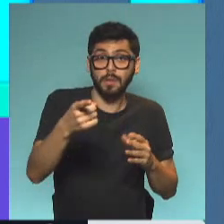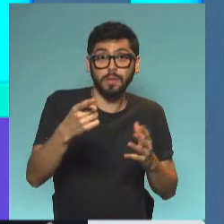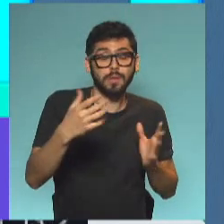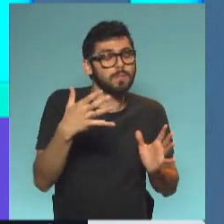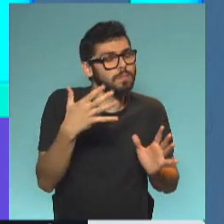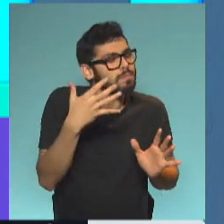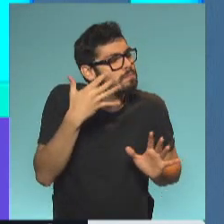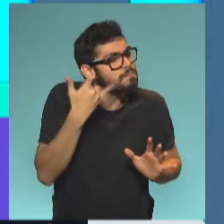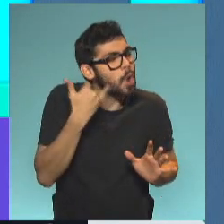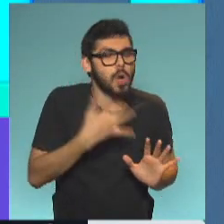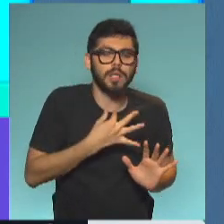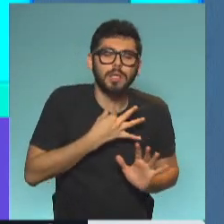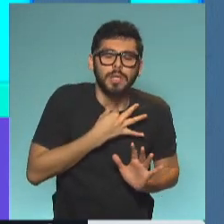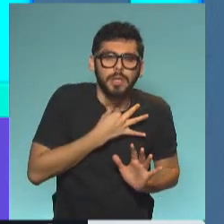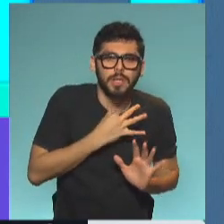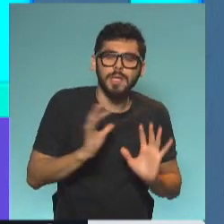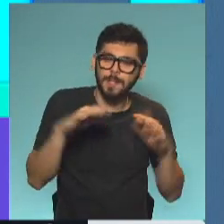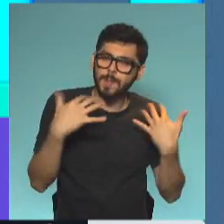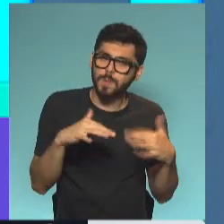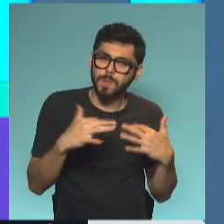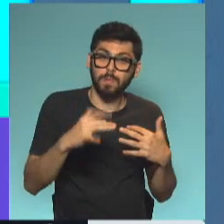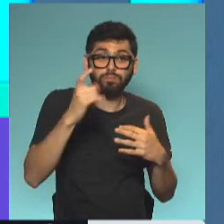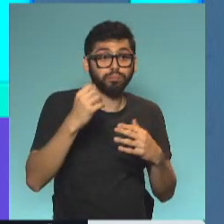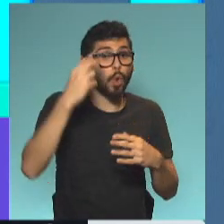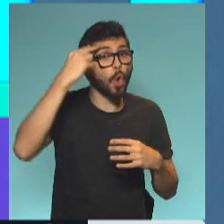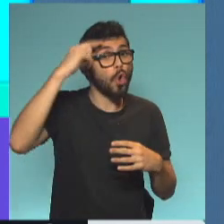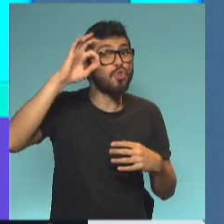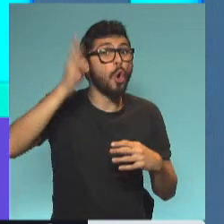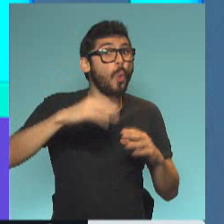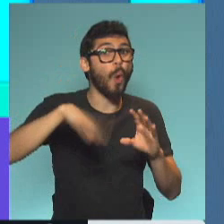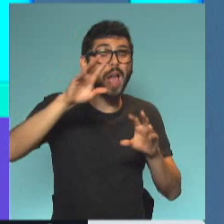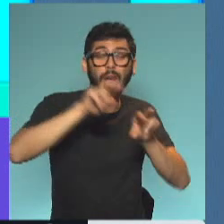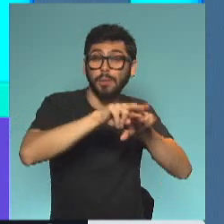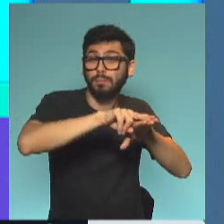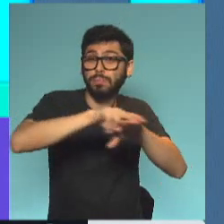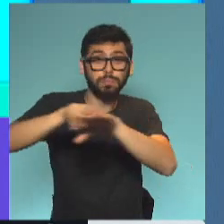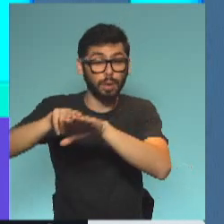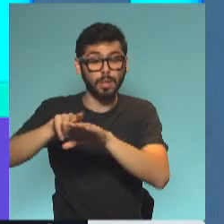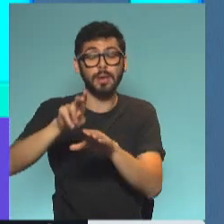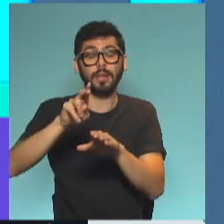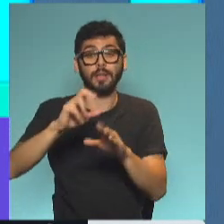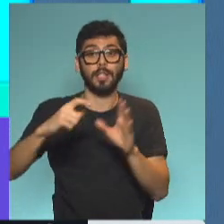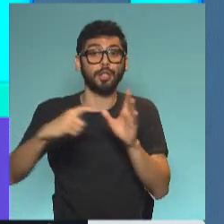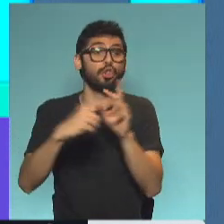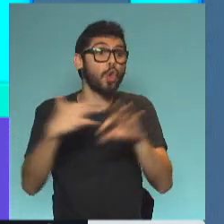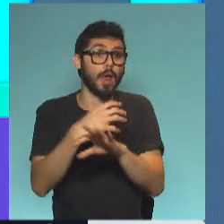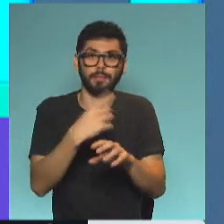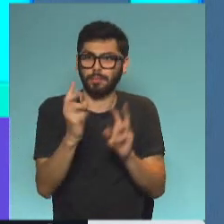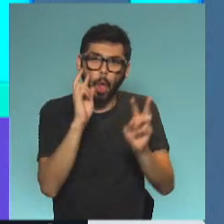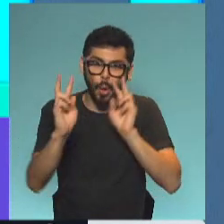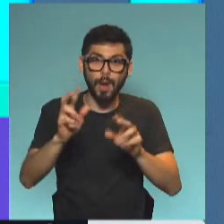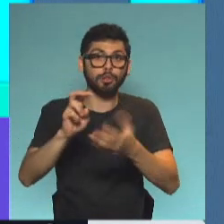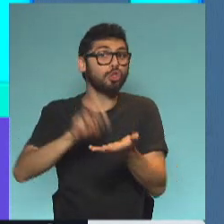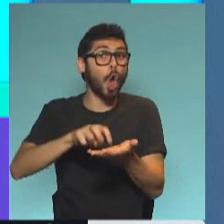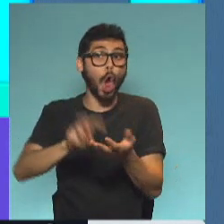muy tensionados con ocupaciones por encima del 90% y con la lo digamos en las ciudades que todos vemos y con las noticias